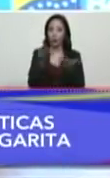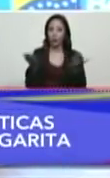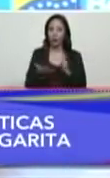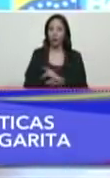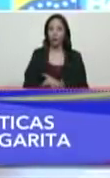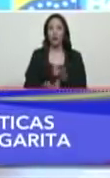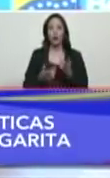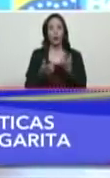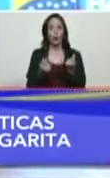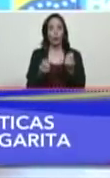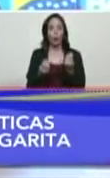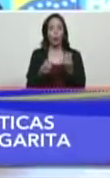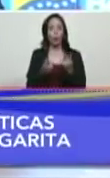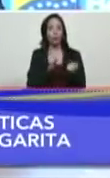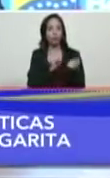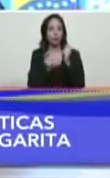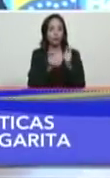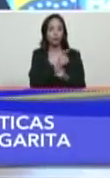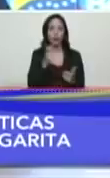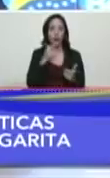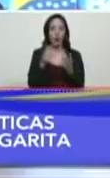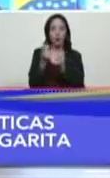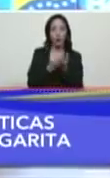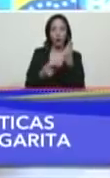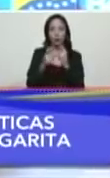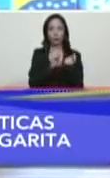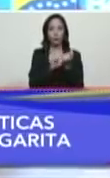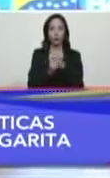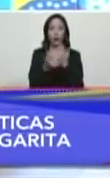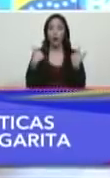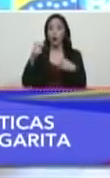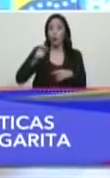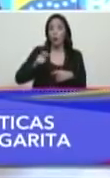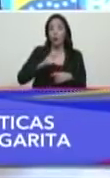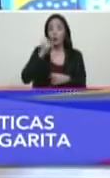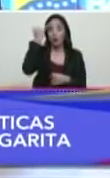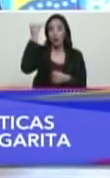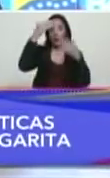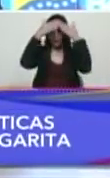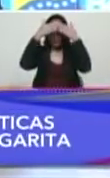de negocios mundial que ha surgido como necesidad.